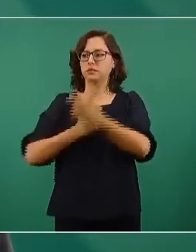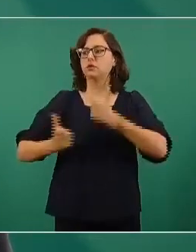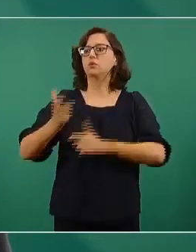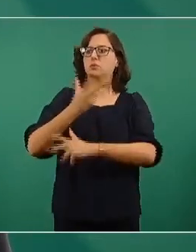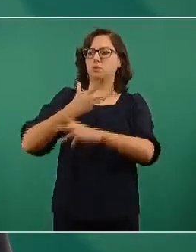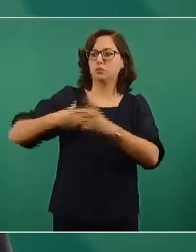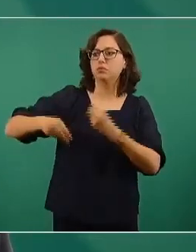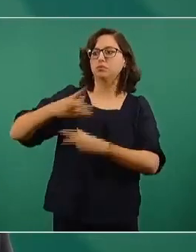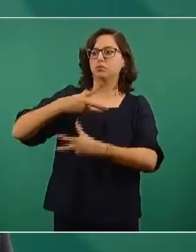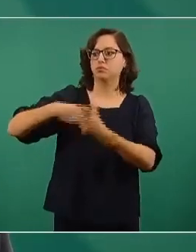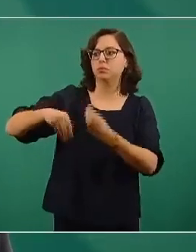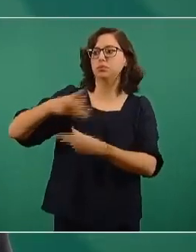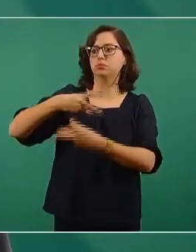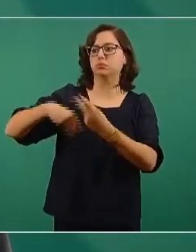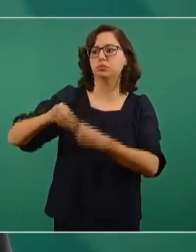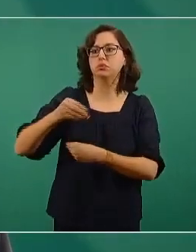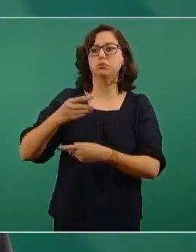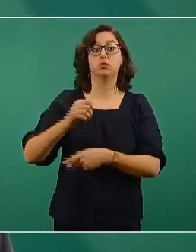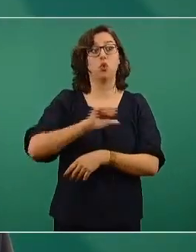No se endeudó el país,